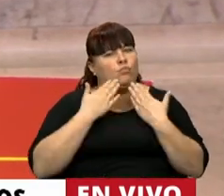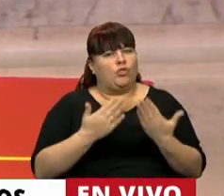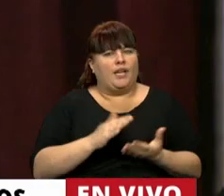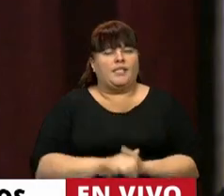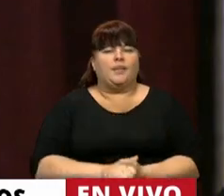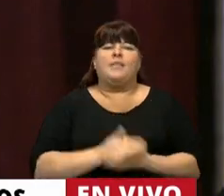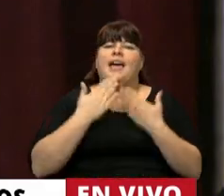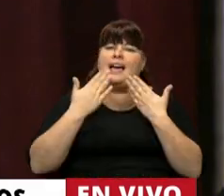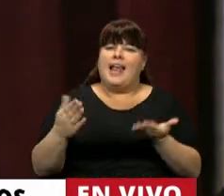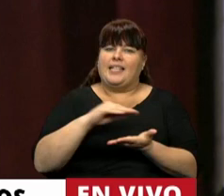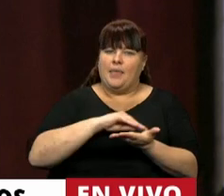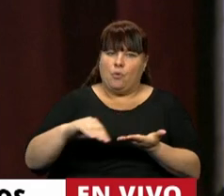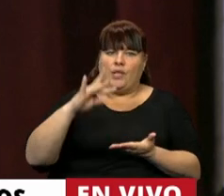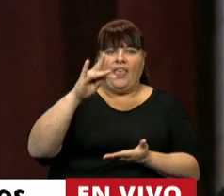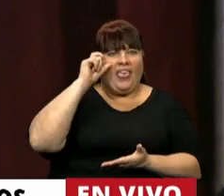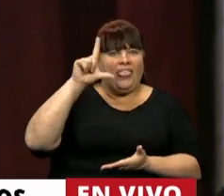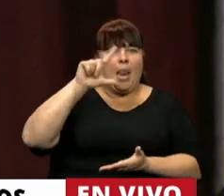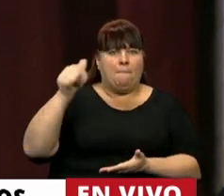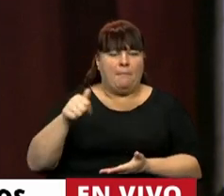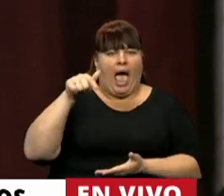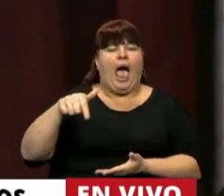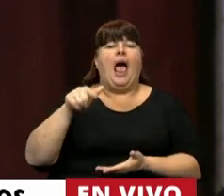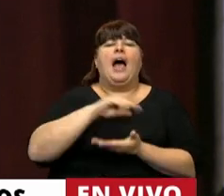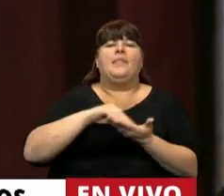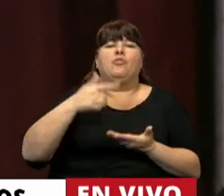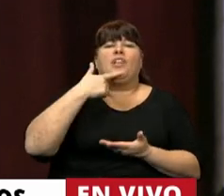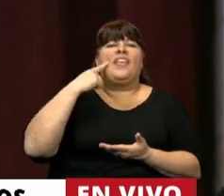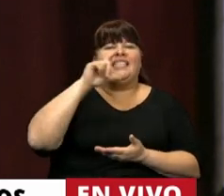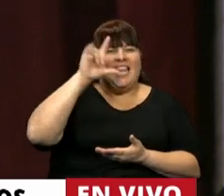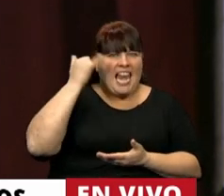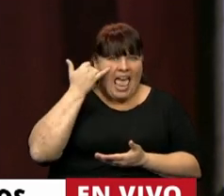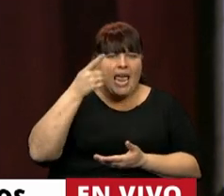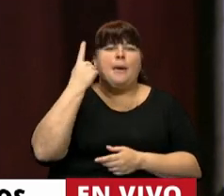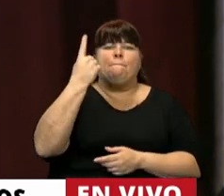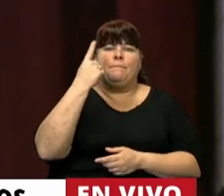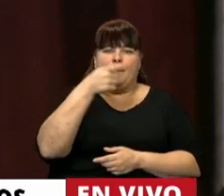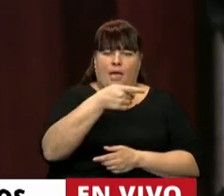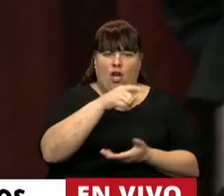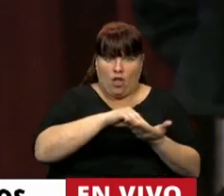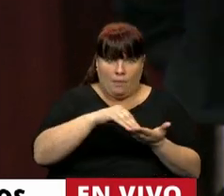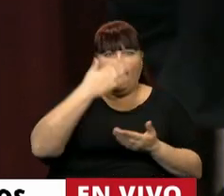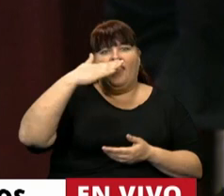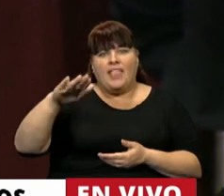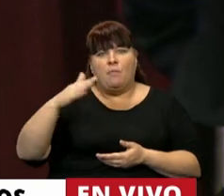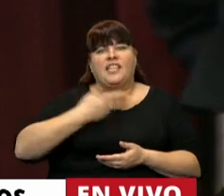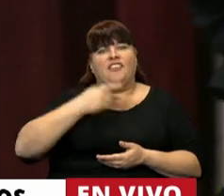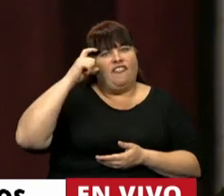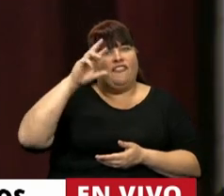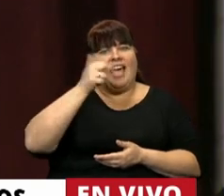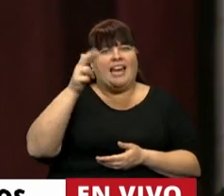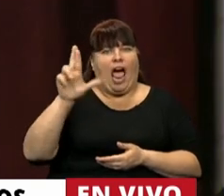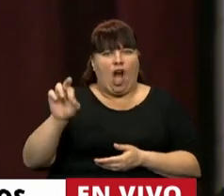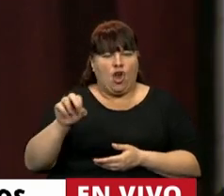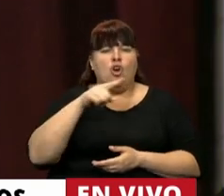gracias. Gracias, diputada del PLA. Diputada Siley, primero diputada Siley y después diputado Ferraro.